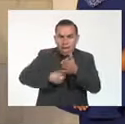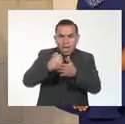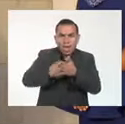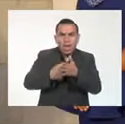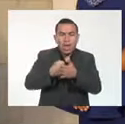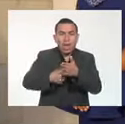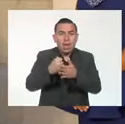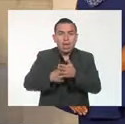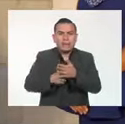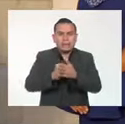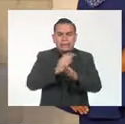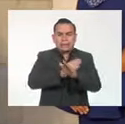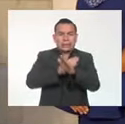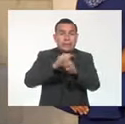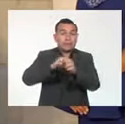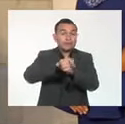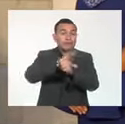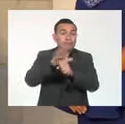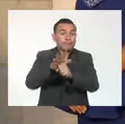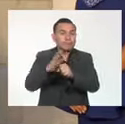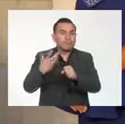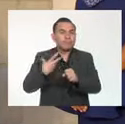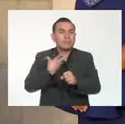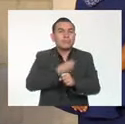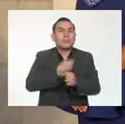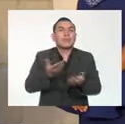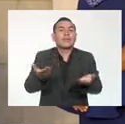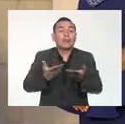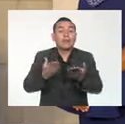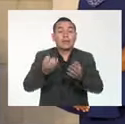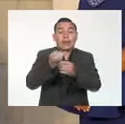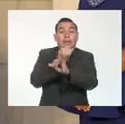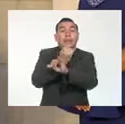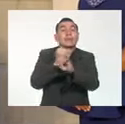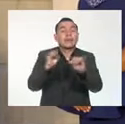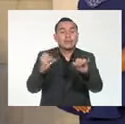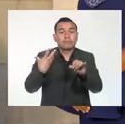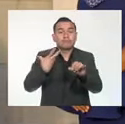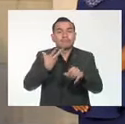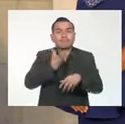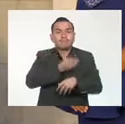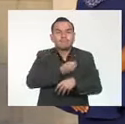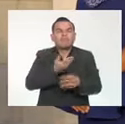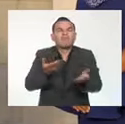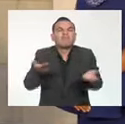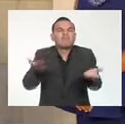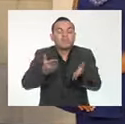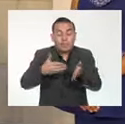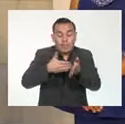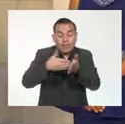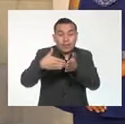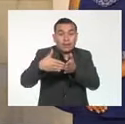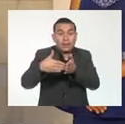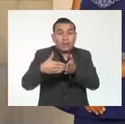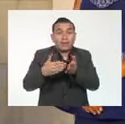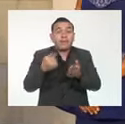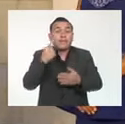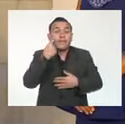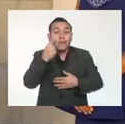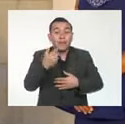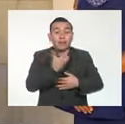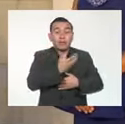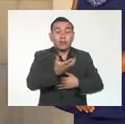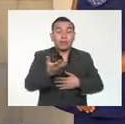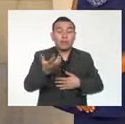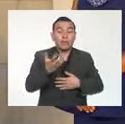pandemia, hemos dado grandes pasos para ser más independientes. Hemos empezado a saldar deudas